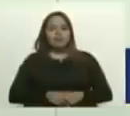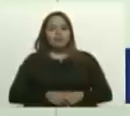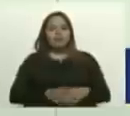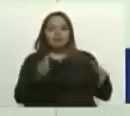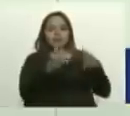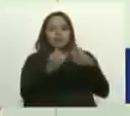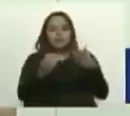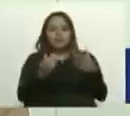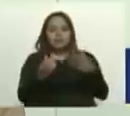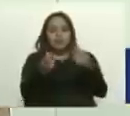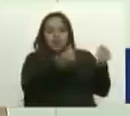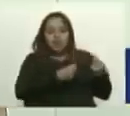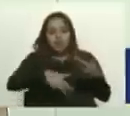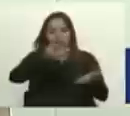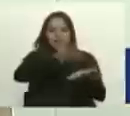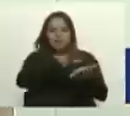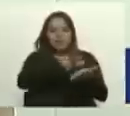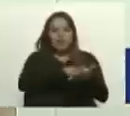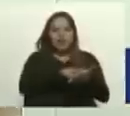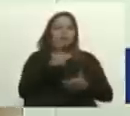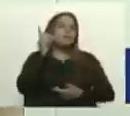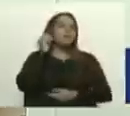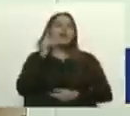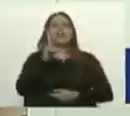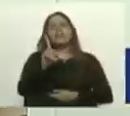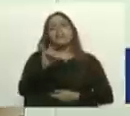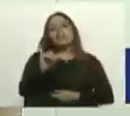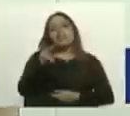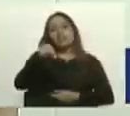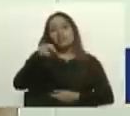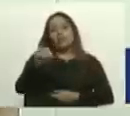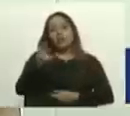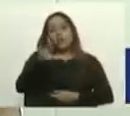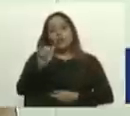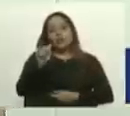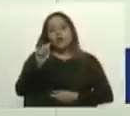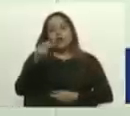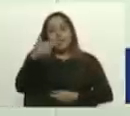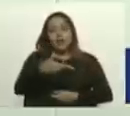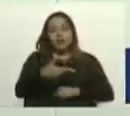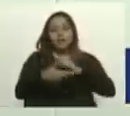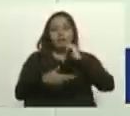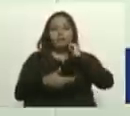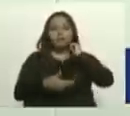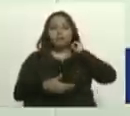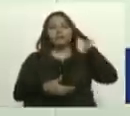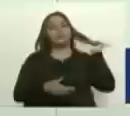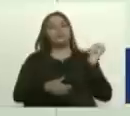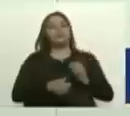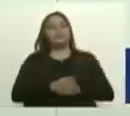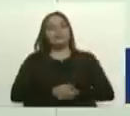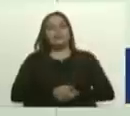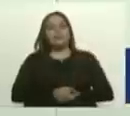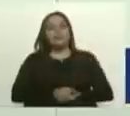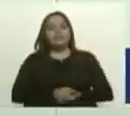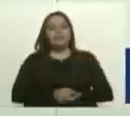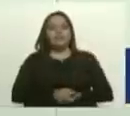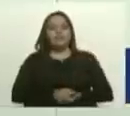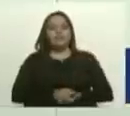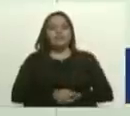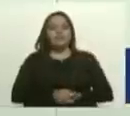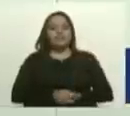bancarias aprobadas recientemente la señora Dinora Figuera, y también los recursos de la empresa